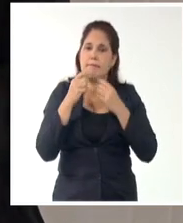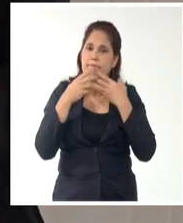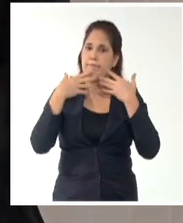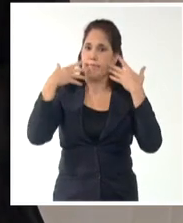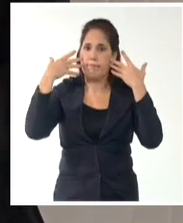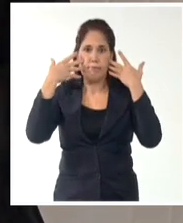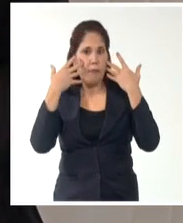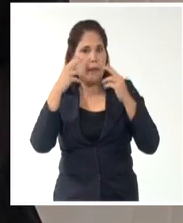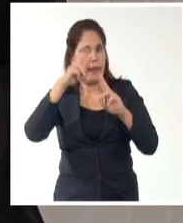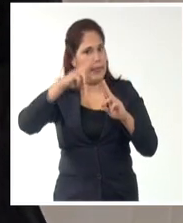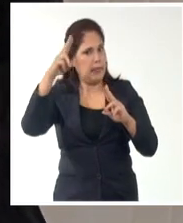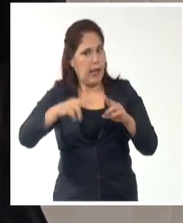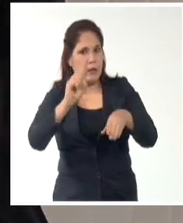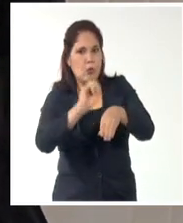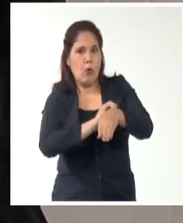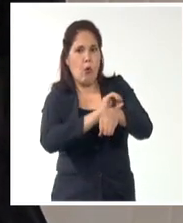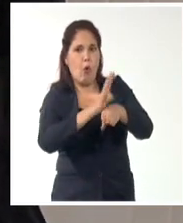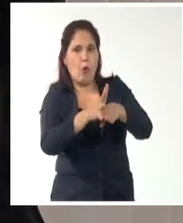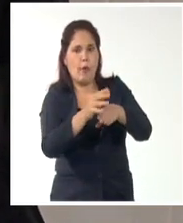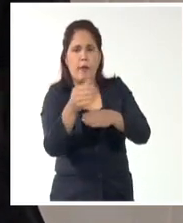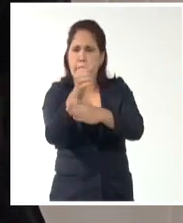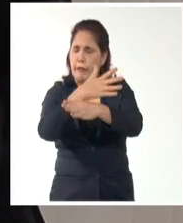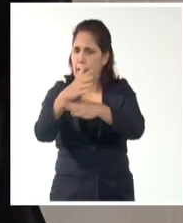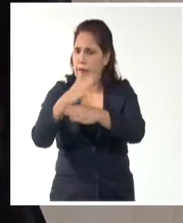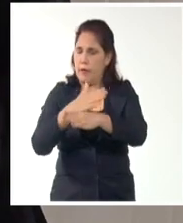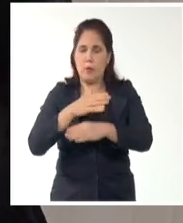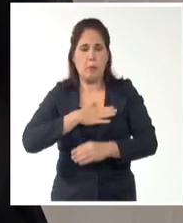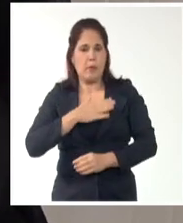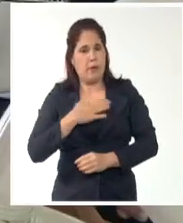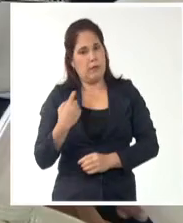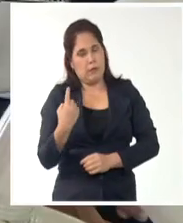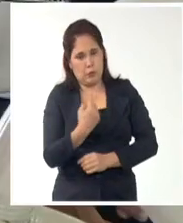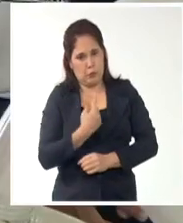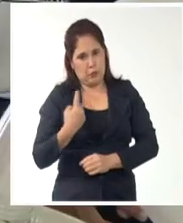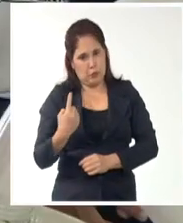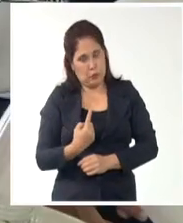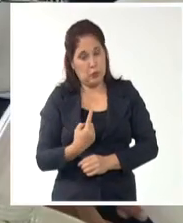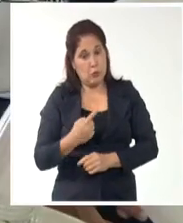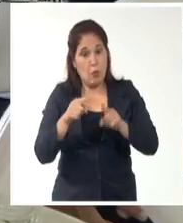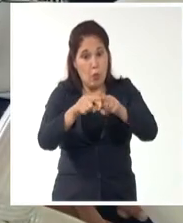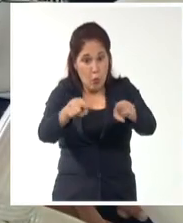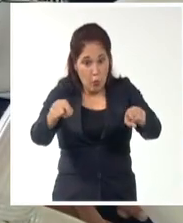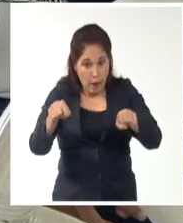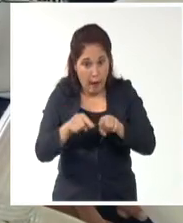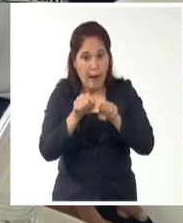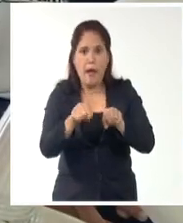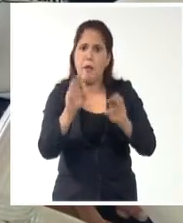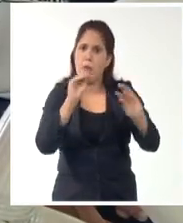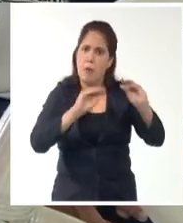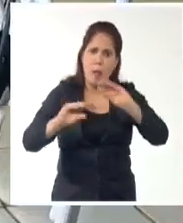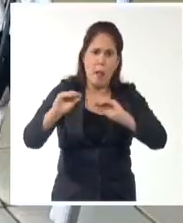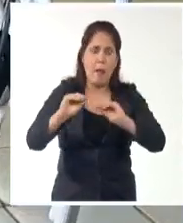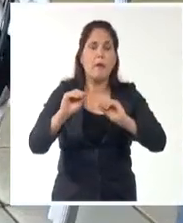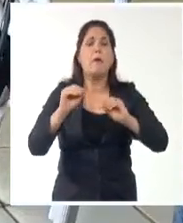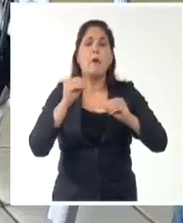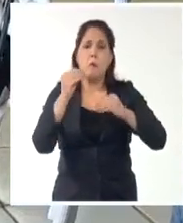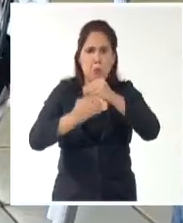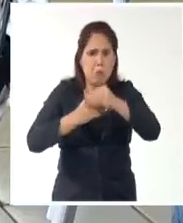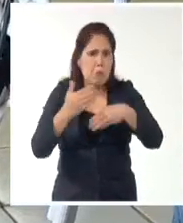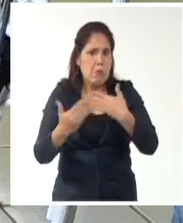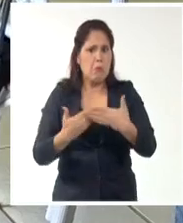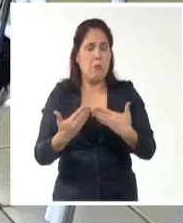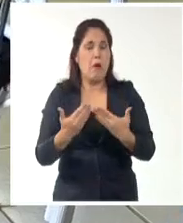una propiedad intelectual de las comunidades. El espacio fue propicio para analizar los desafíos de la Cruzada de